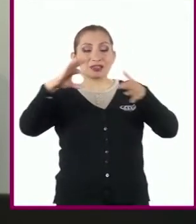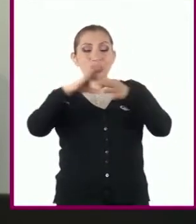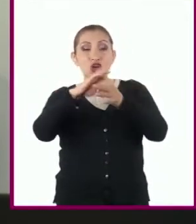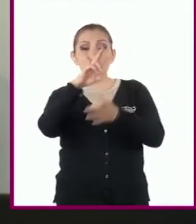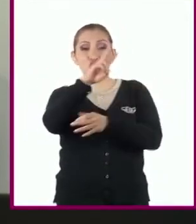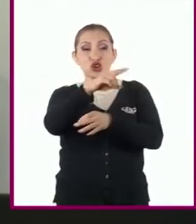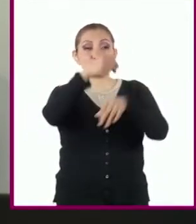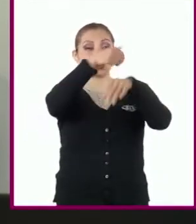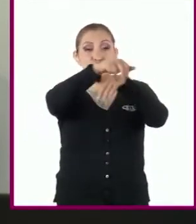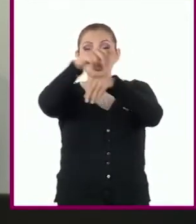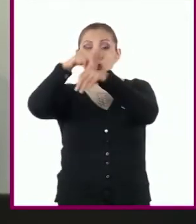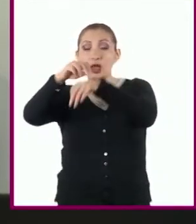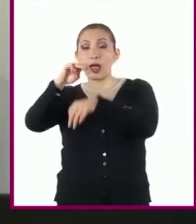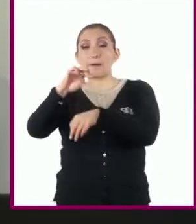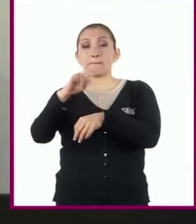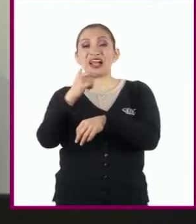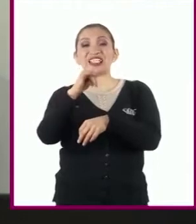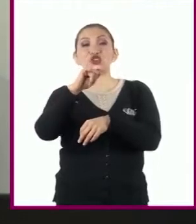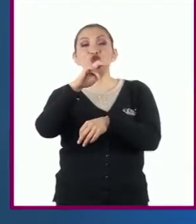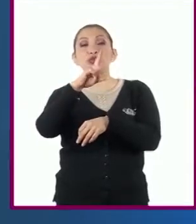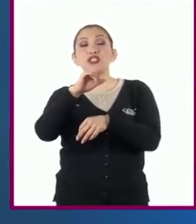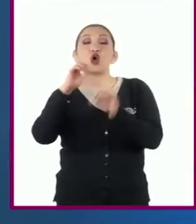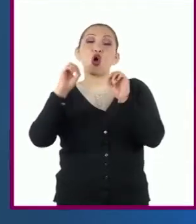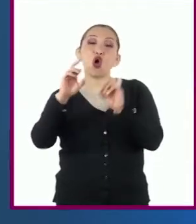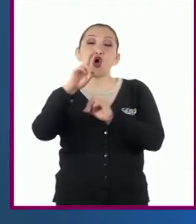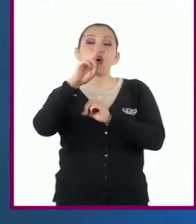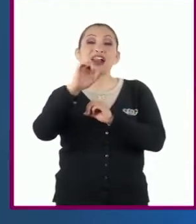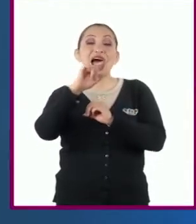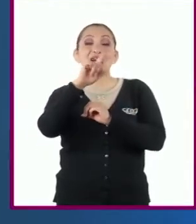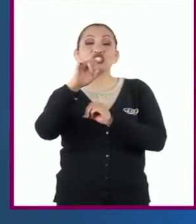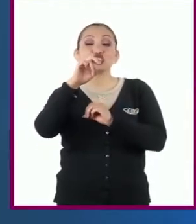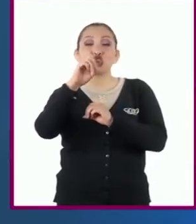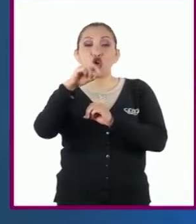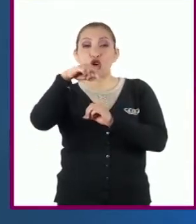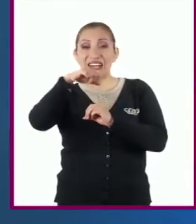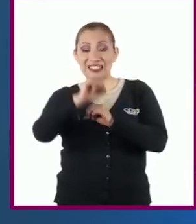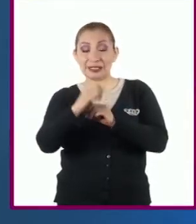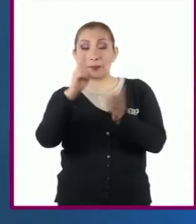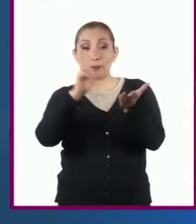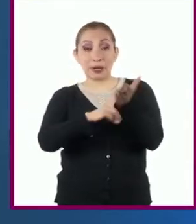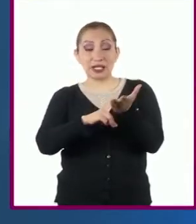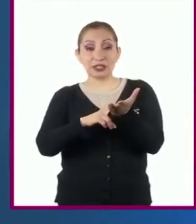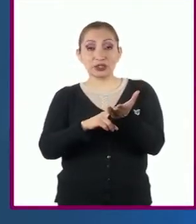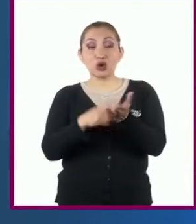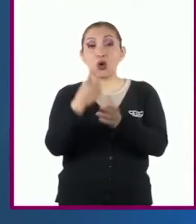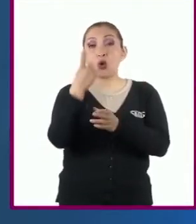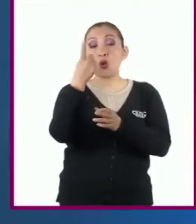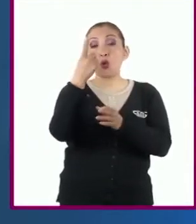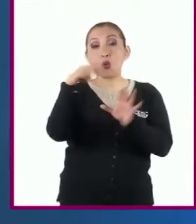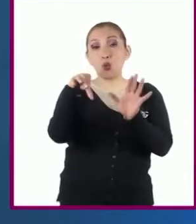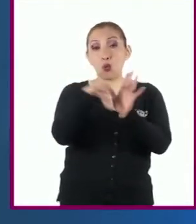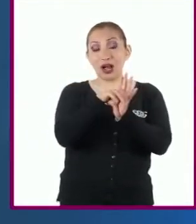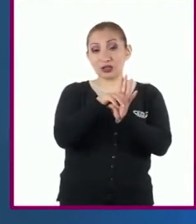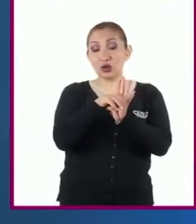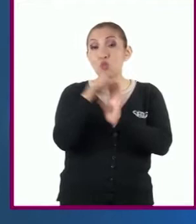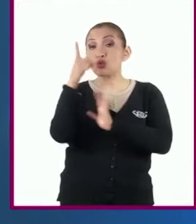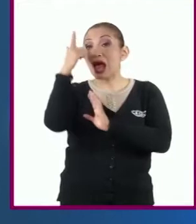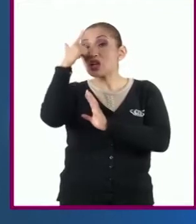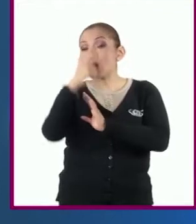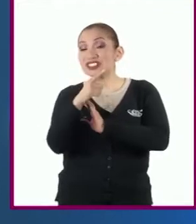dos magnitudes o razones. El costo de la habitación por cada día de hospedaje es